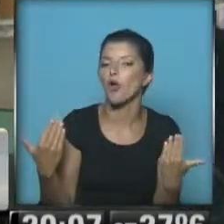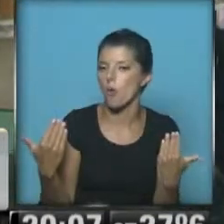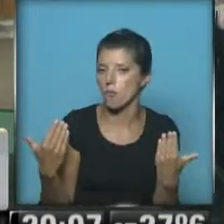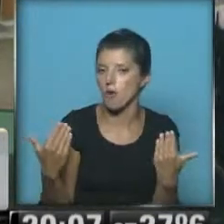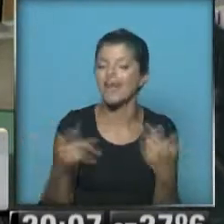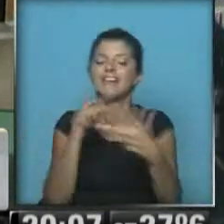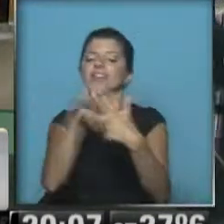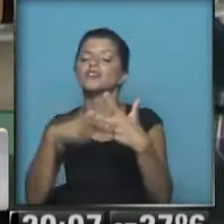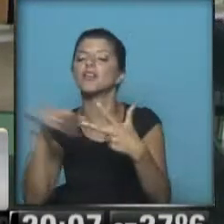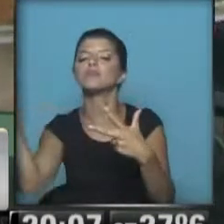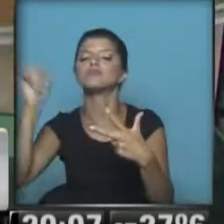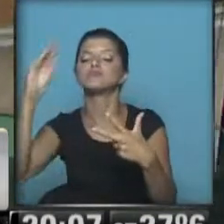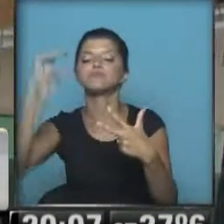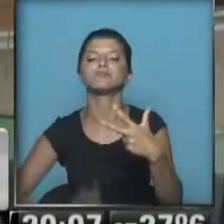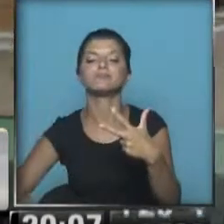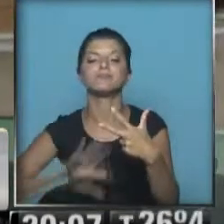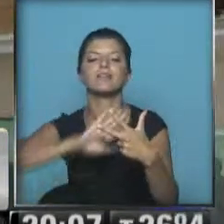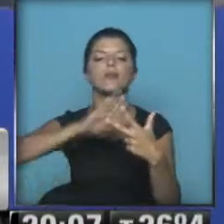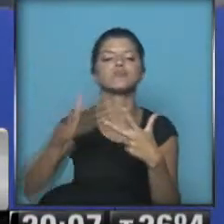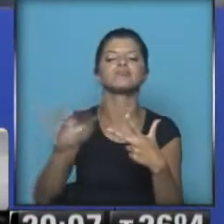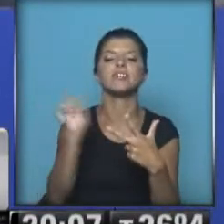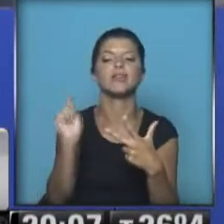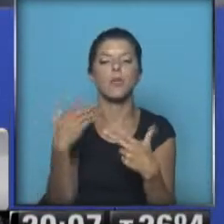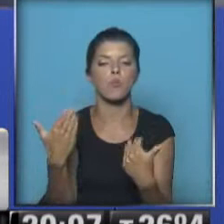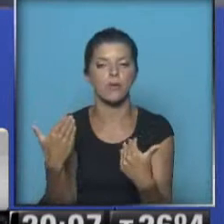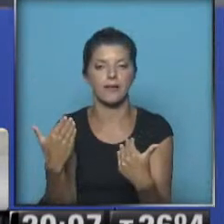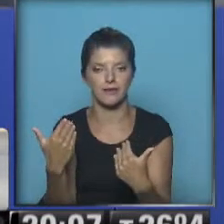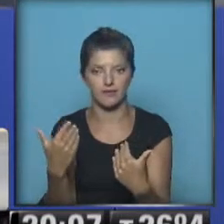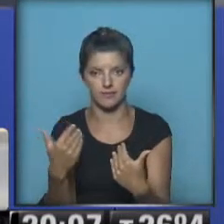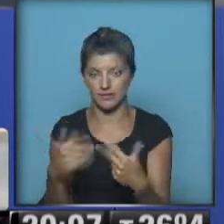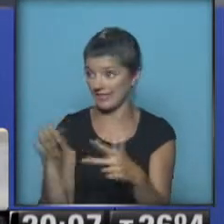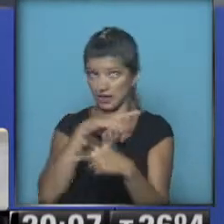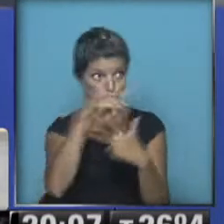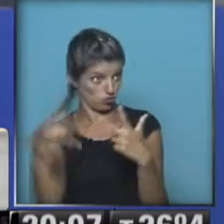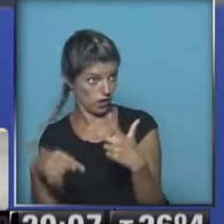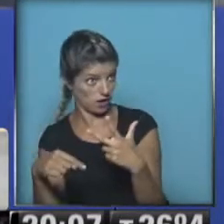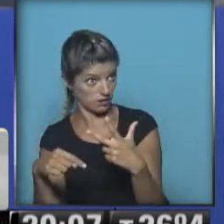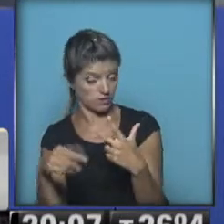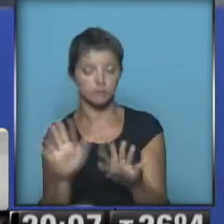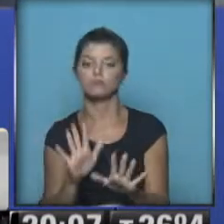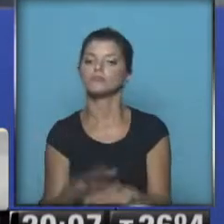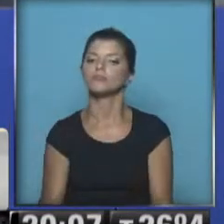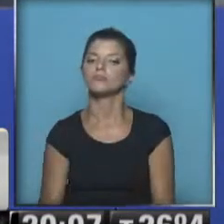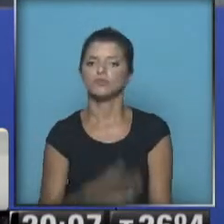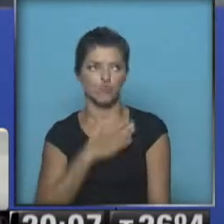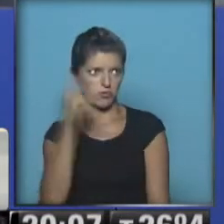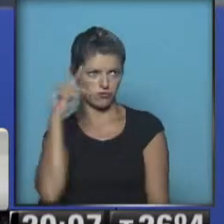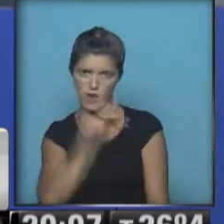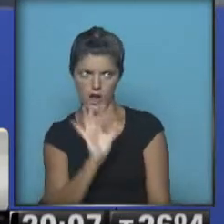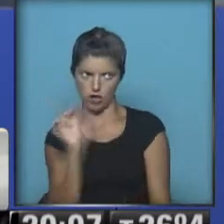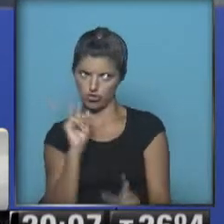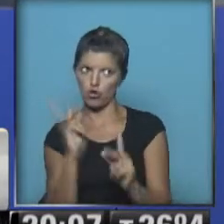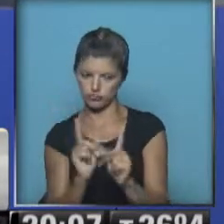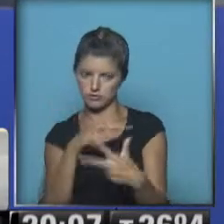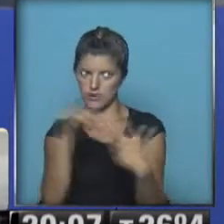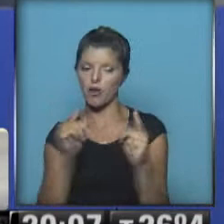podría bajar? ¿Quién podría ir? ¿En qué cargo? En ese trío. Interna, no, yo creo que no se va a bajar nadie porque los tres